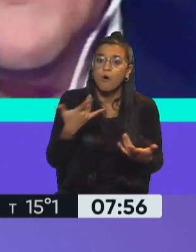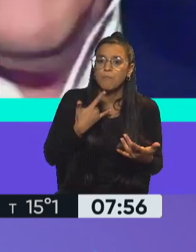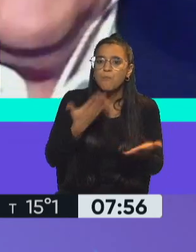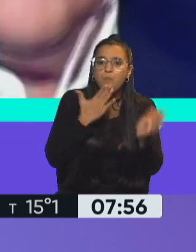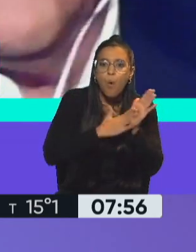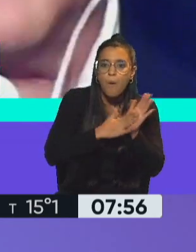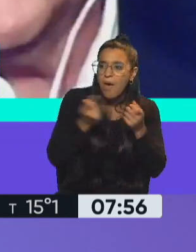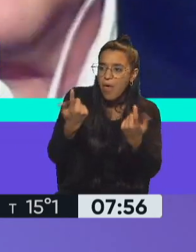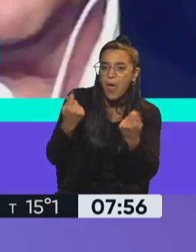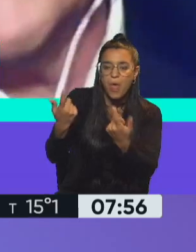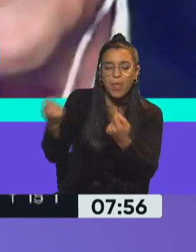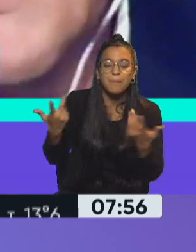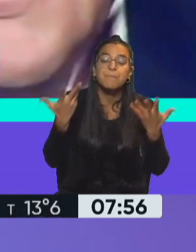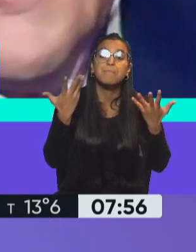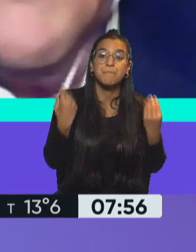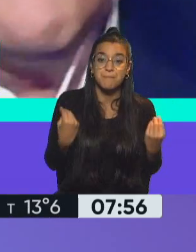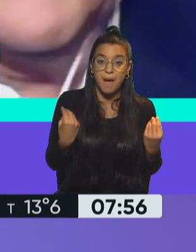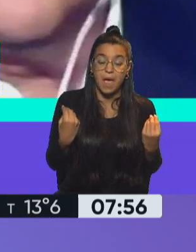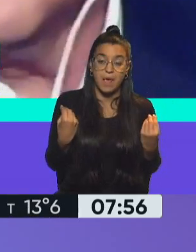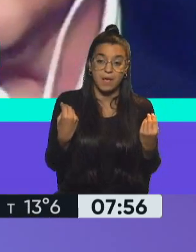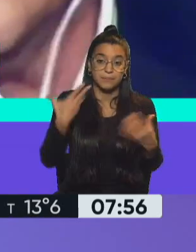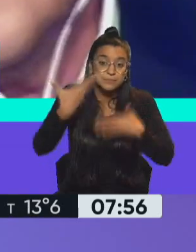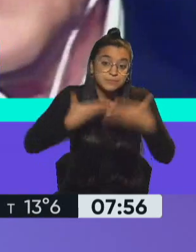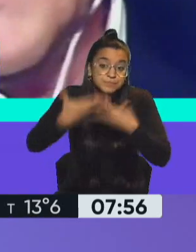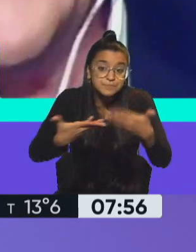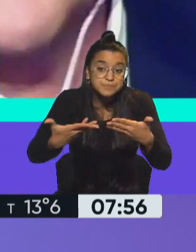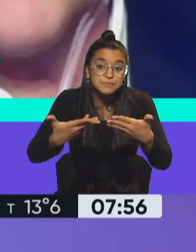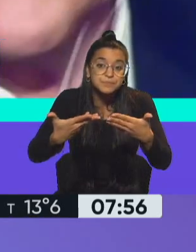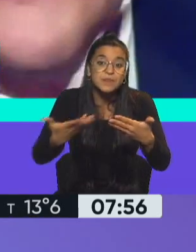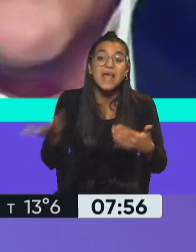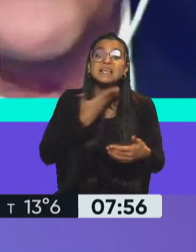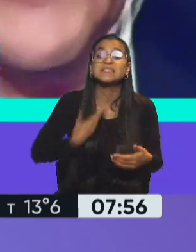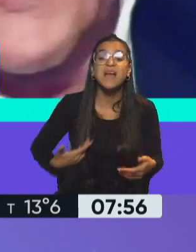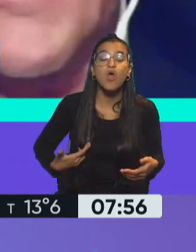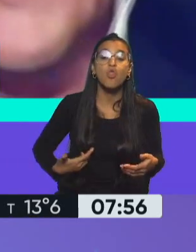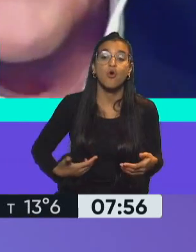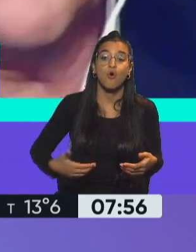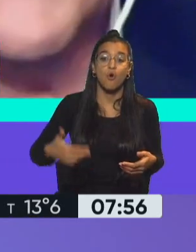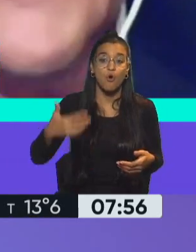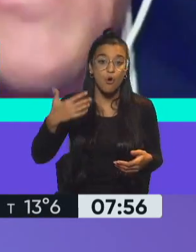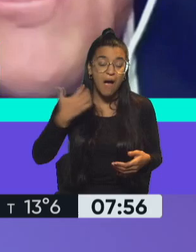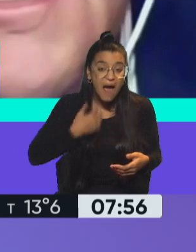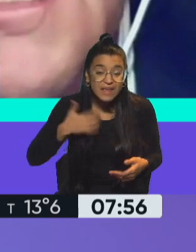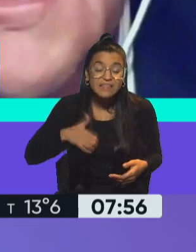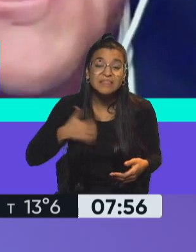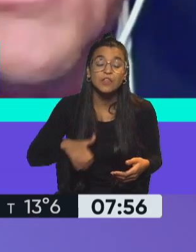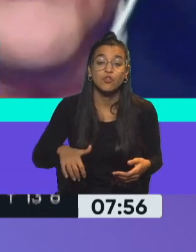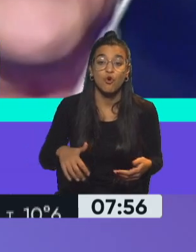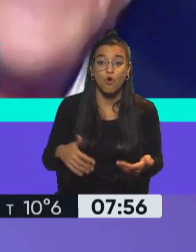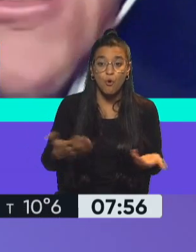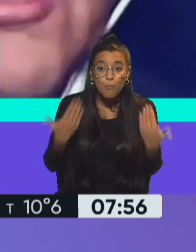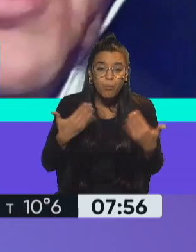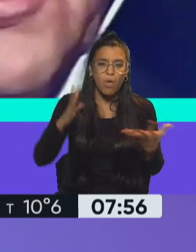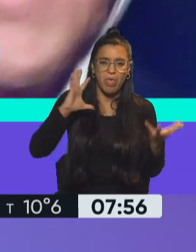pruebas para obviamente evitar que en algún momento el Estado argentino pudiera terminar